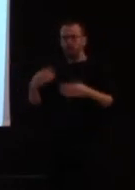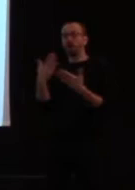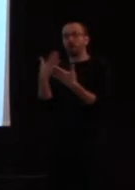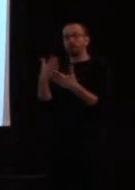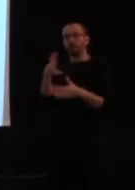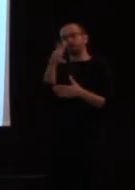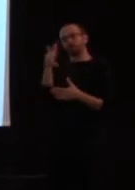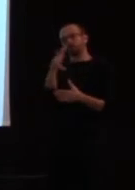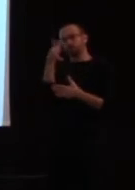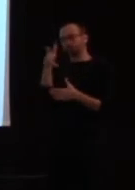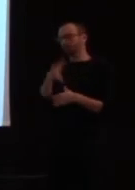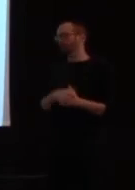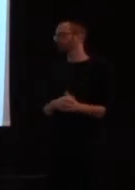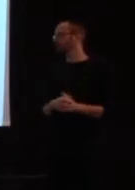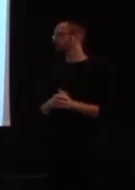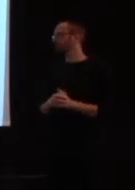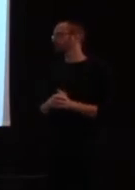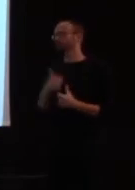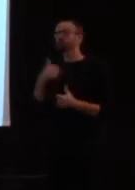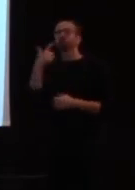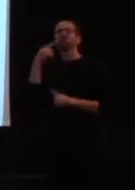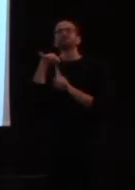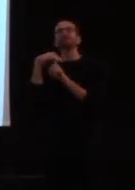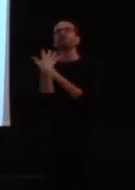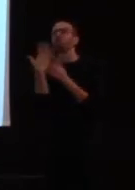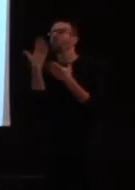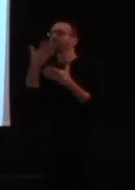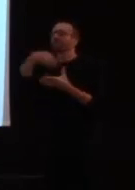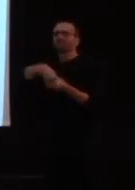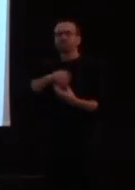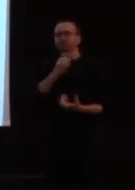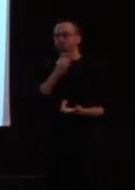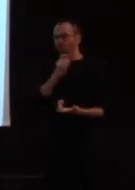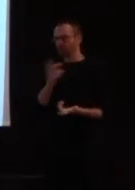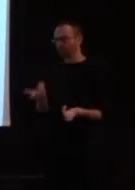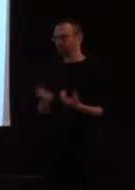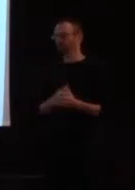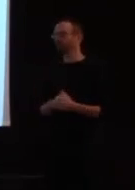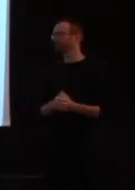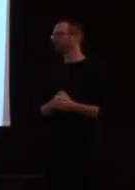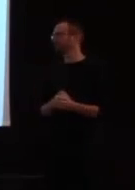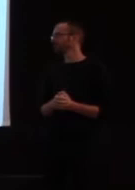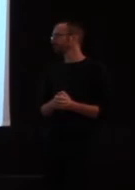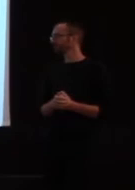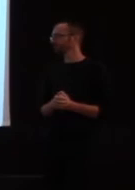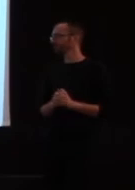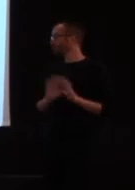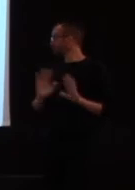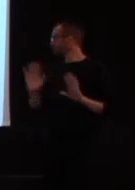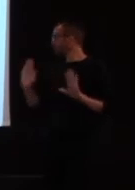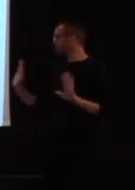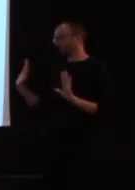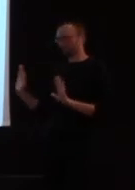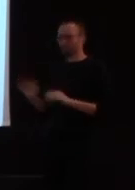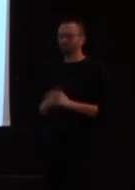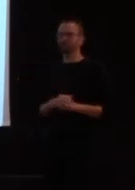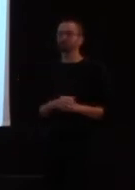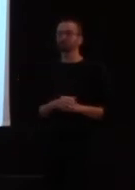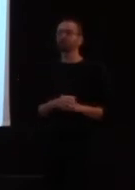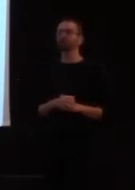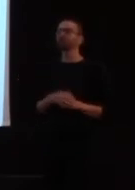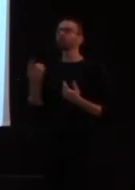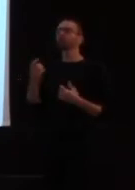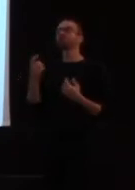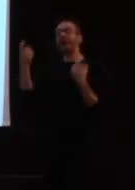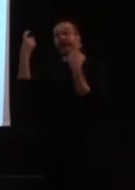Bien, para ver qué pasaba dentro de esta clase. Y ahora quiero. ¿Qué diríais que dijeron